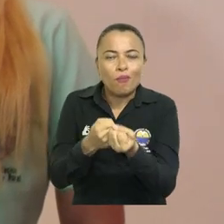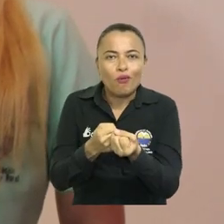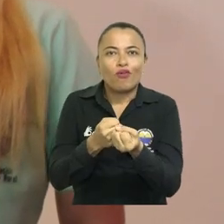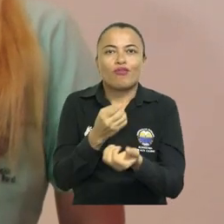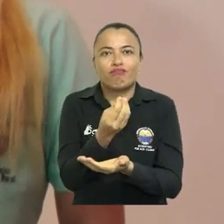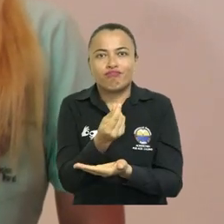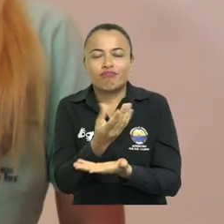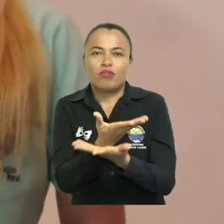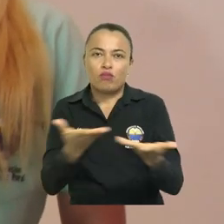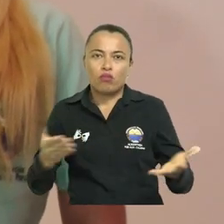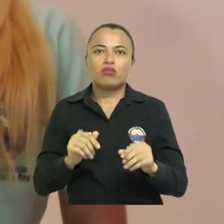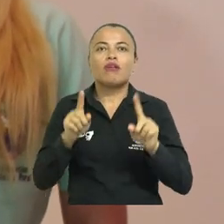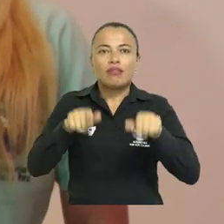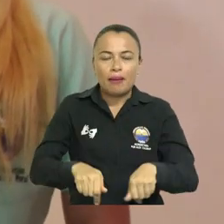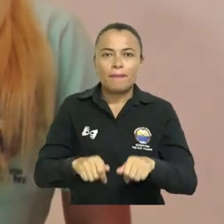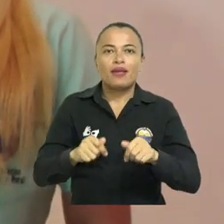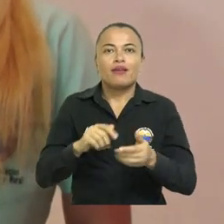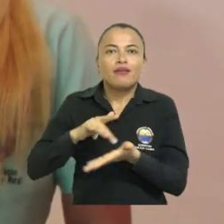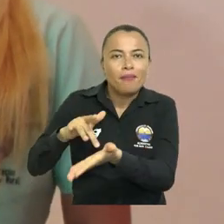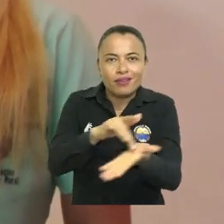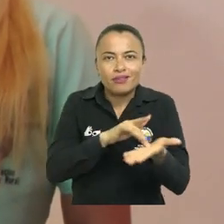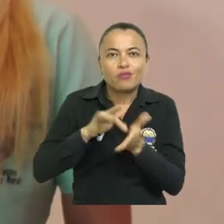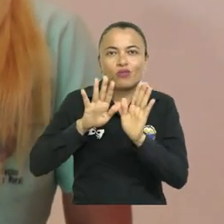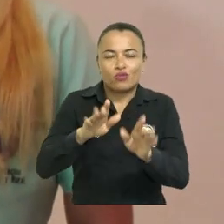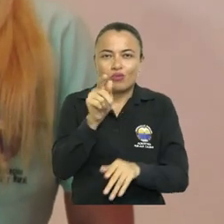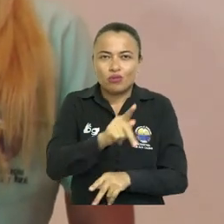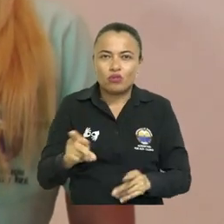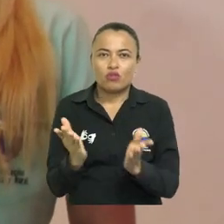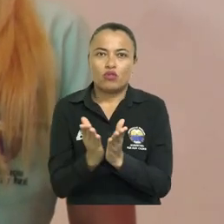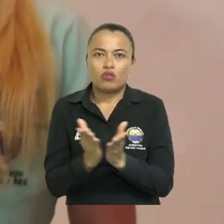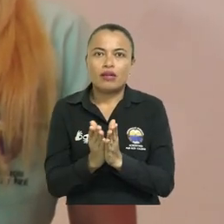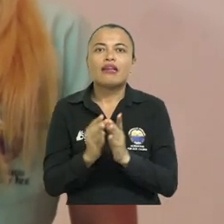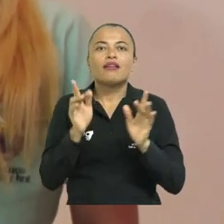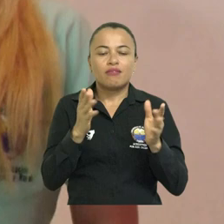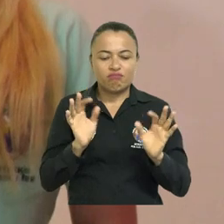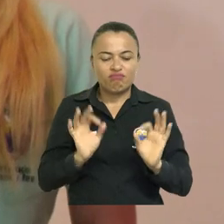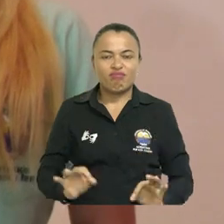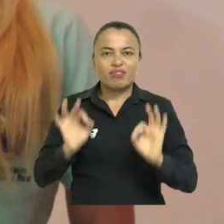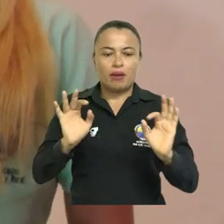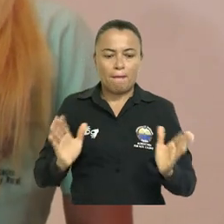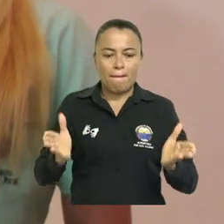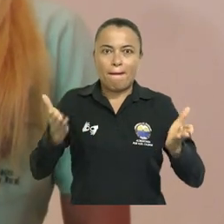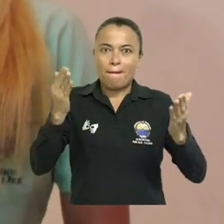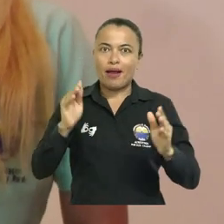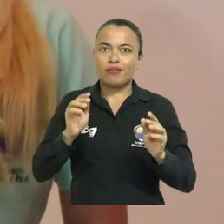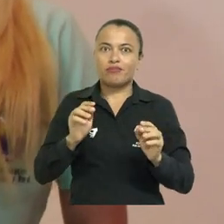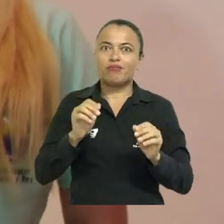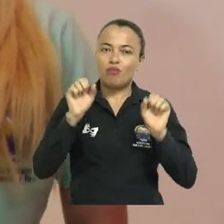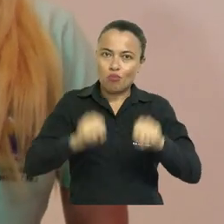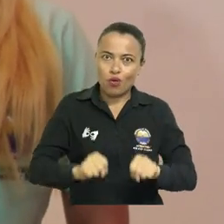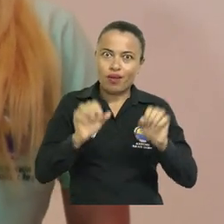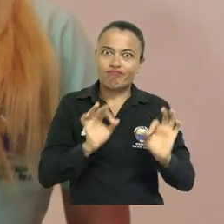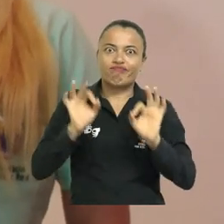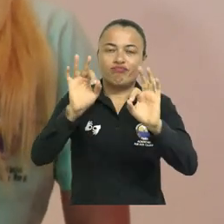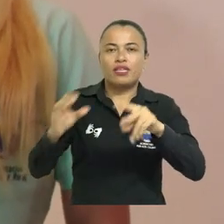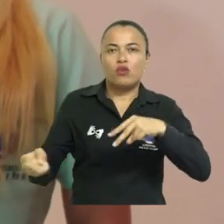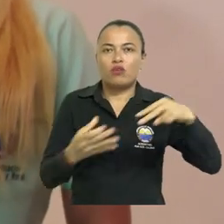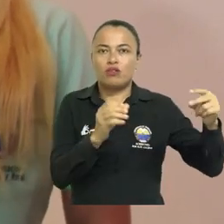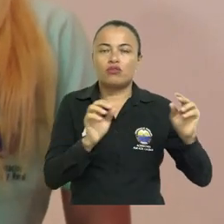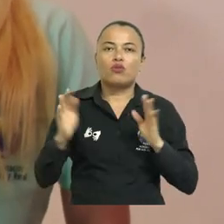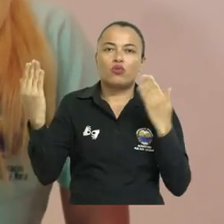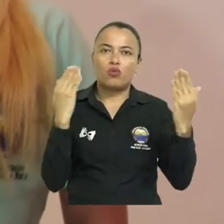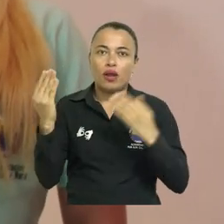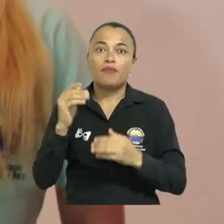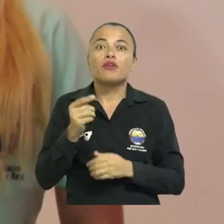en las actividades universitarias. Mejorando la calidad en busca de la acreditación. Por eso, te invitamos a votar este 25 de octubre